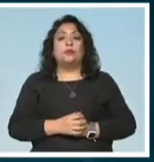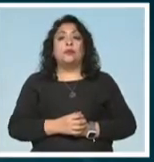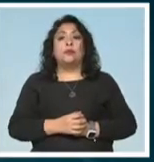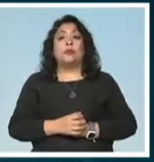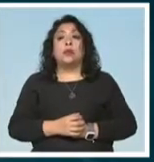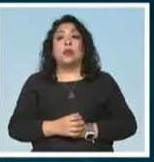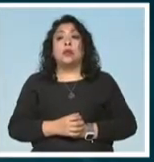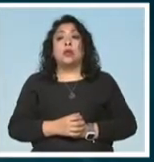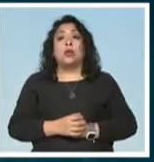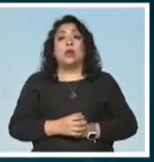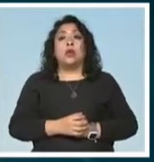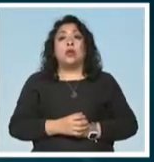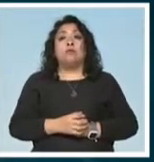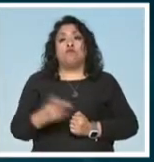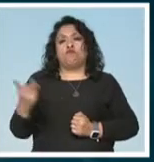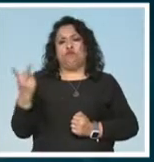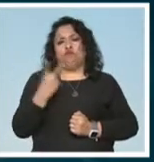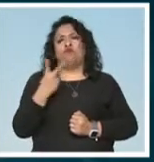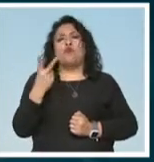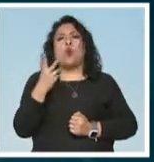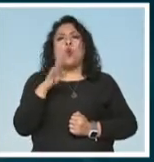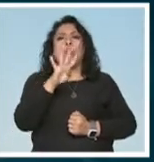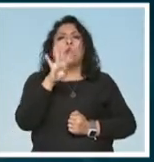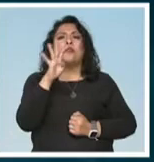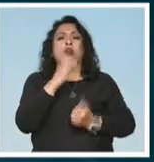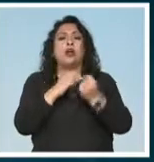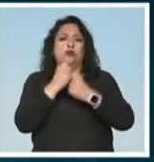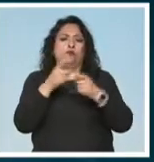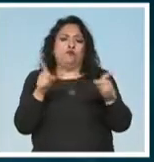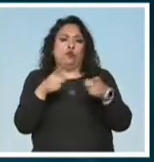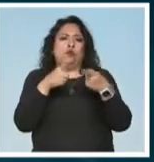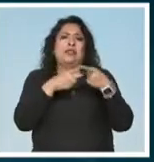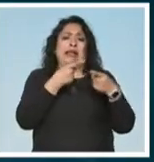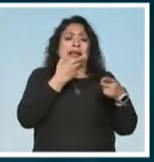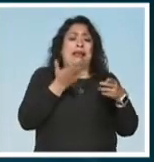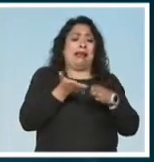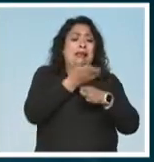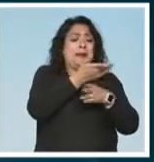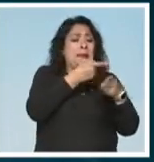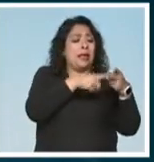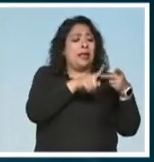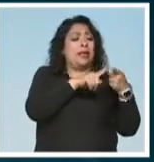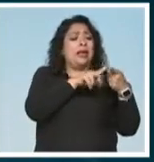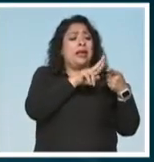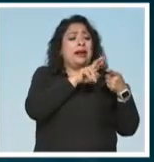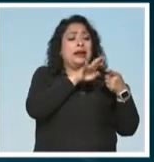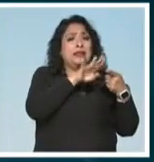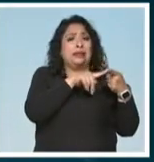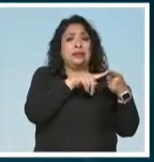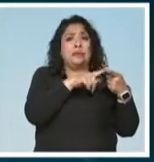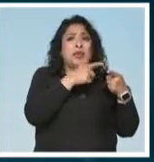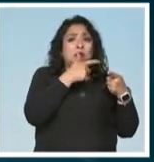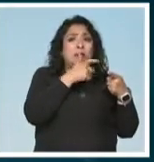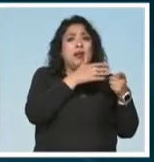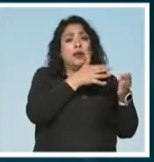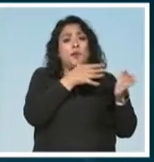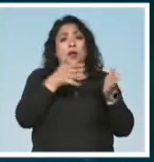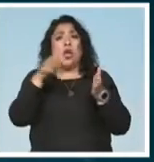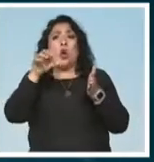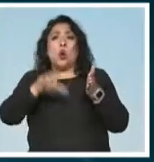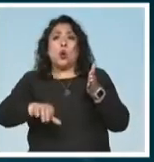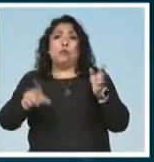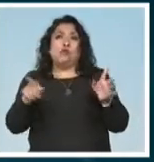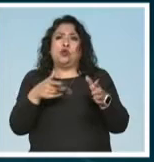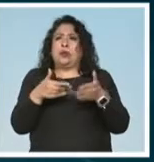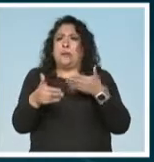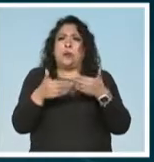Exploramos 4 siglos de música, entonces desde la música del Renacimiento inglés, por ejemplo, hasta hoy con la música más